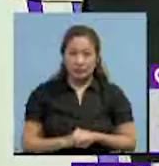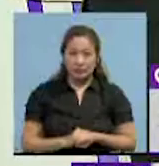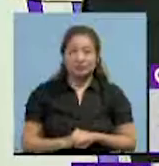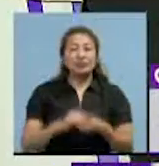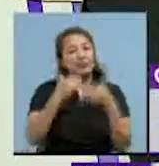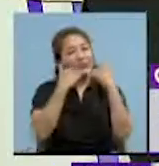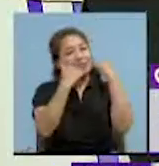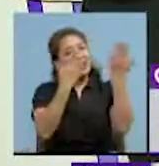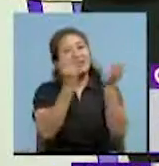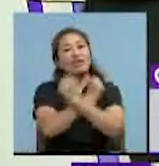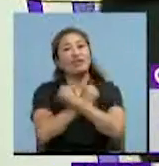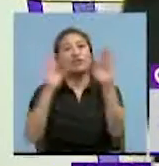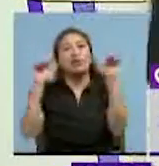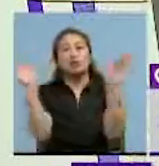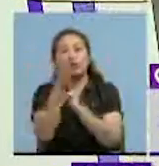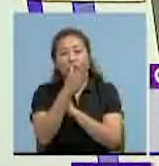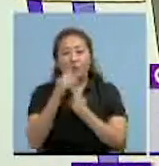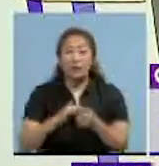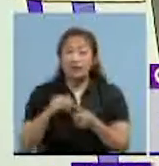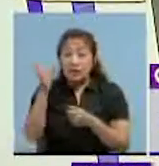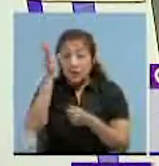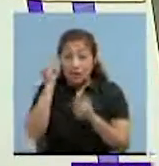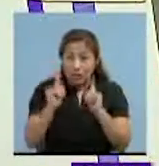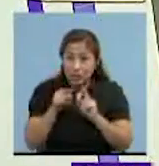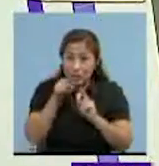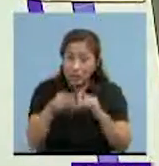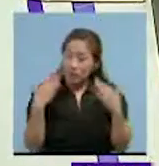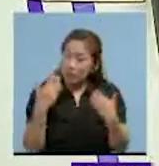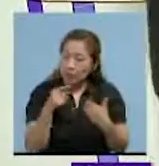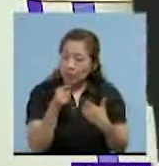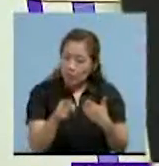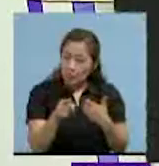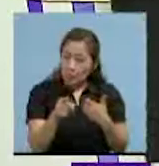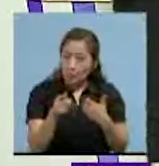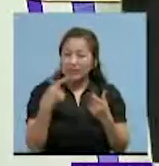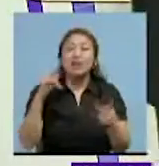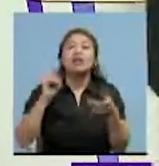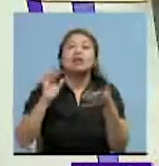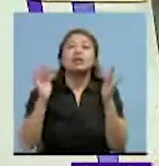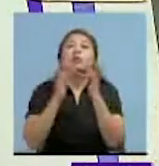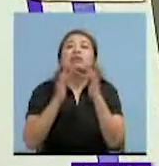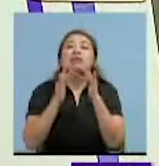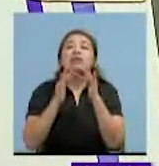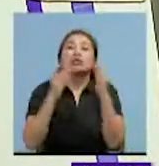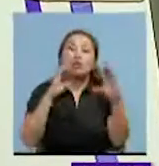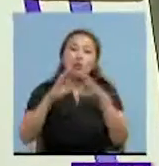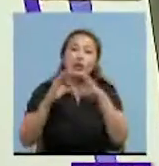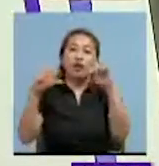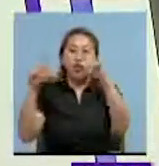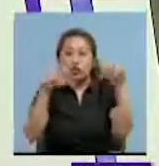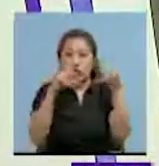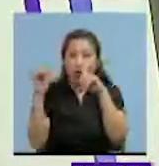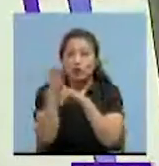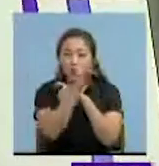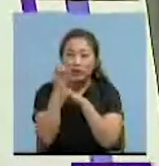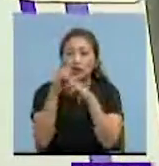Muy bien, un abrazo, saludos a todos. Y recordemos también que puede interactuar con las redes sociales mandándonos fotos o videos